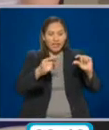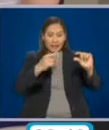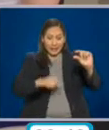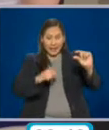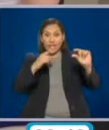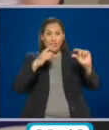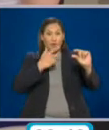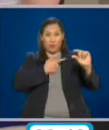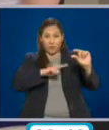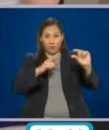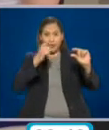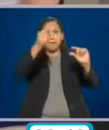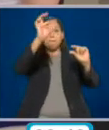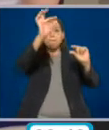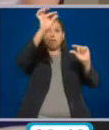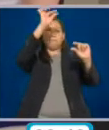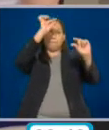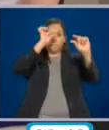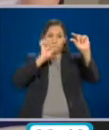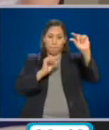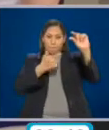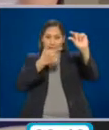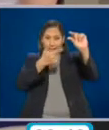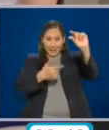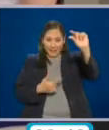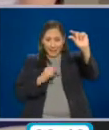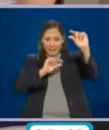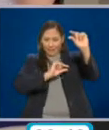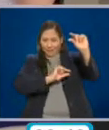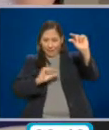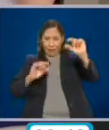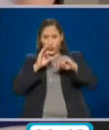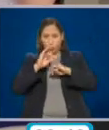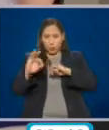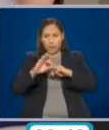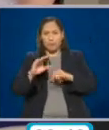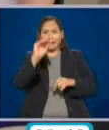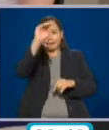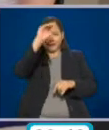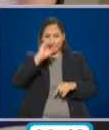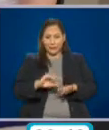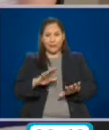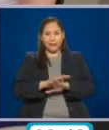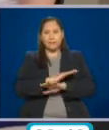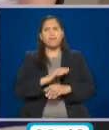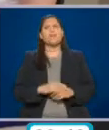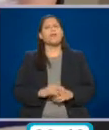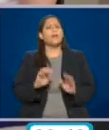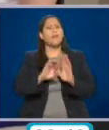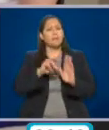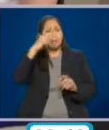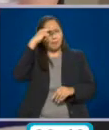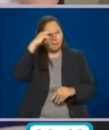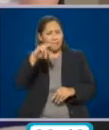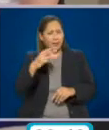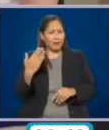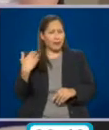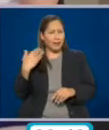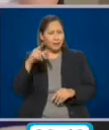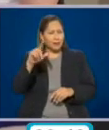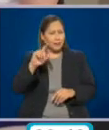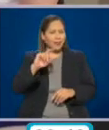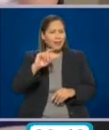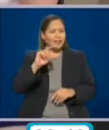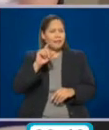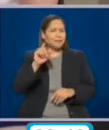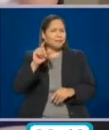favorable esté como más abajo en los resultados de búsqueda, ¿no? Hay un caso, ¿no?, en México muy famoso actualmente. Sí,